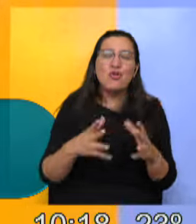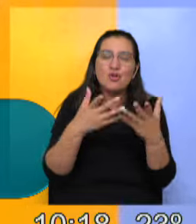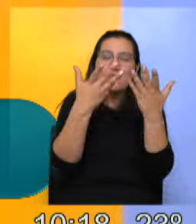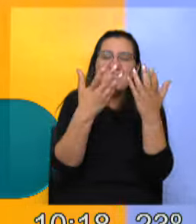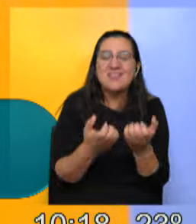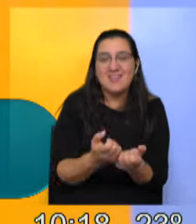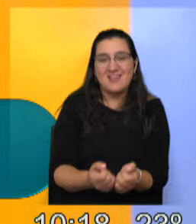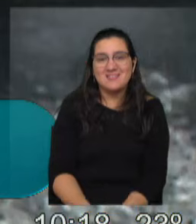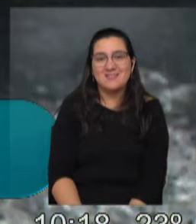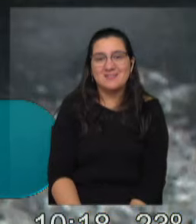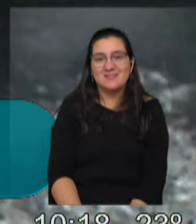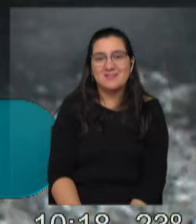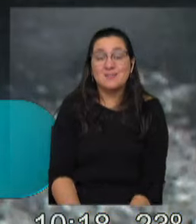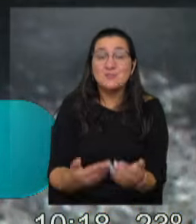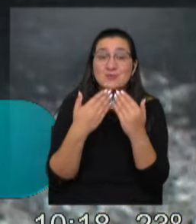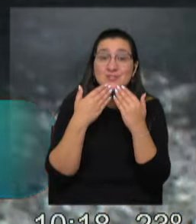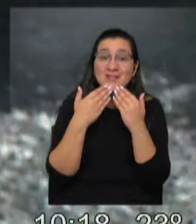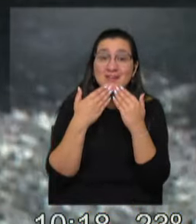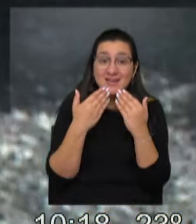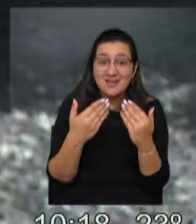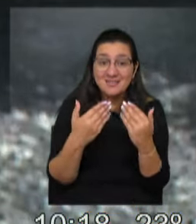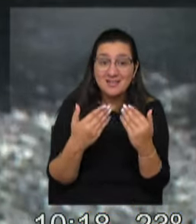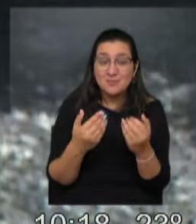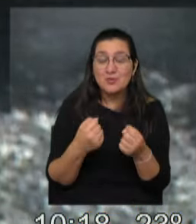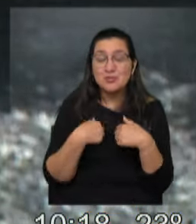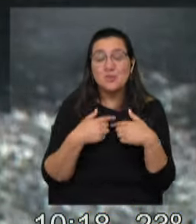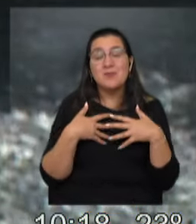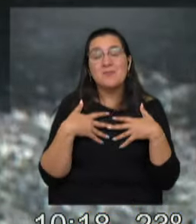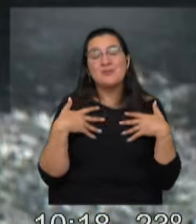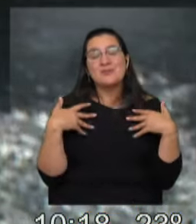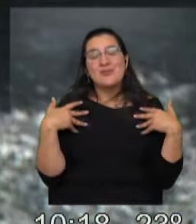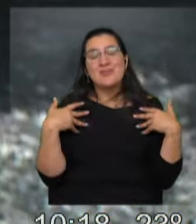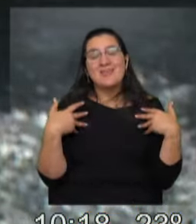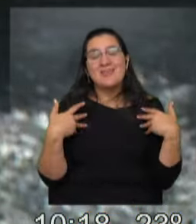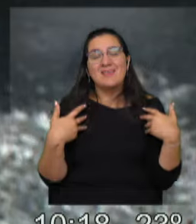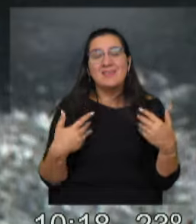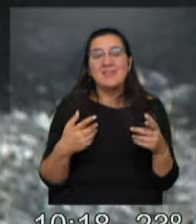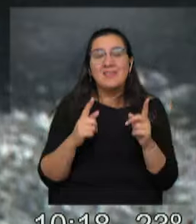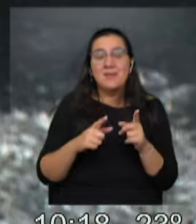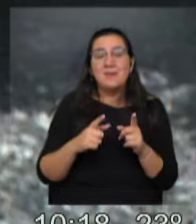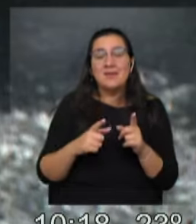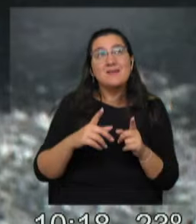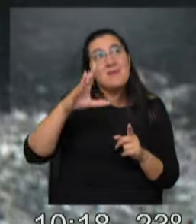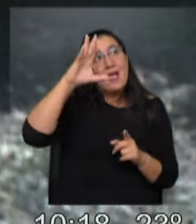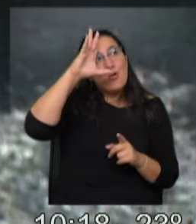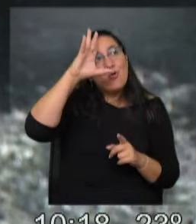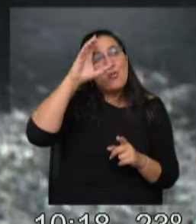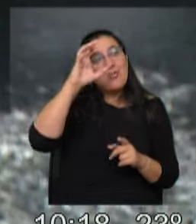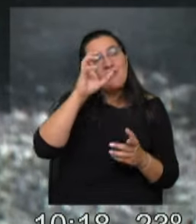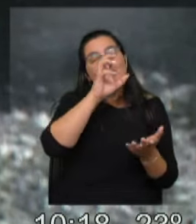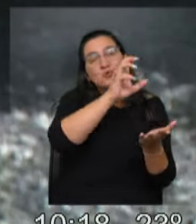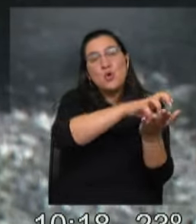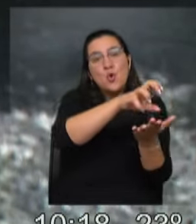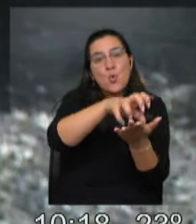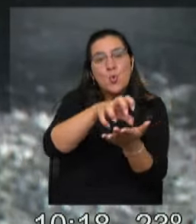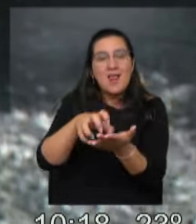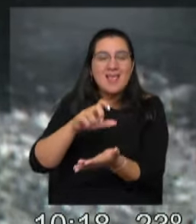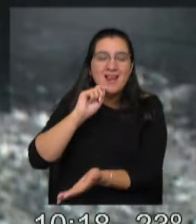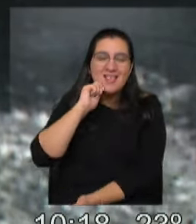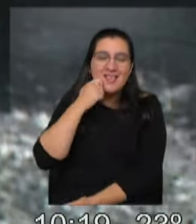siempre nos hace bien a todos. Muchas gracias a ustedes porque me han hecho emocionar, me han hecho recorrer un montón de lugares